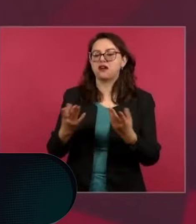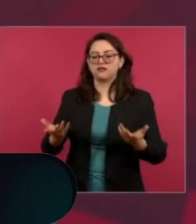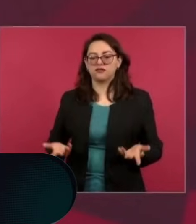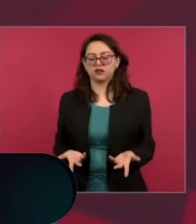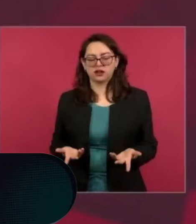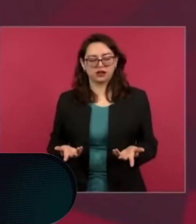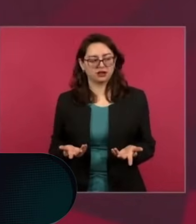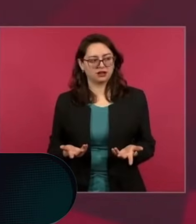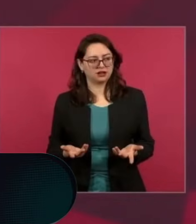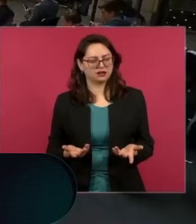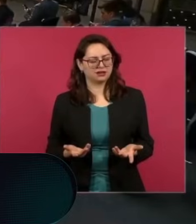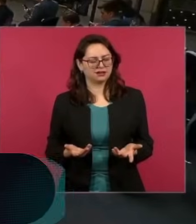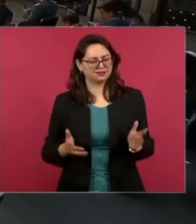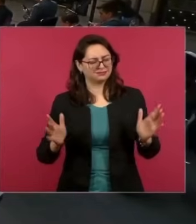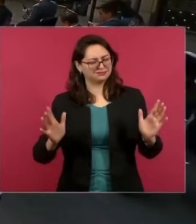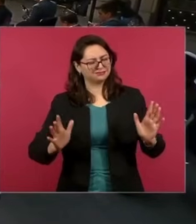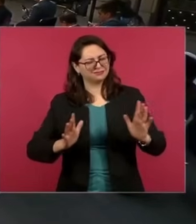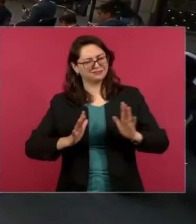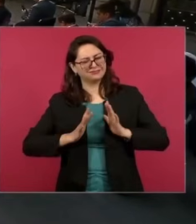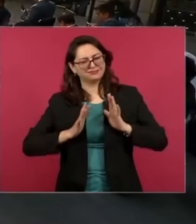¿Por qué no lo pones, la gráfica?